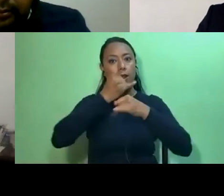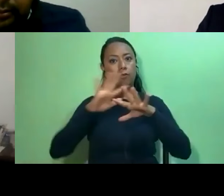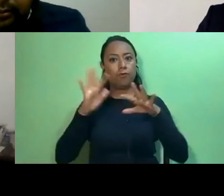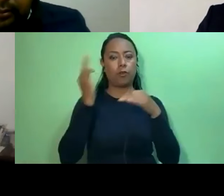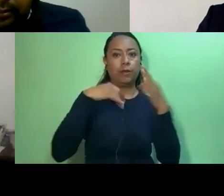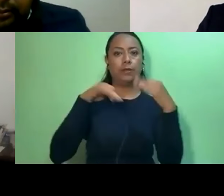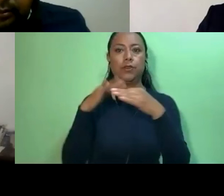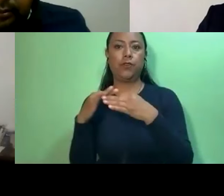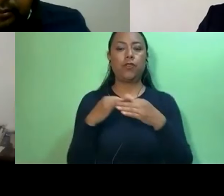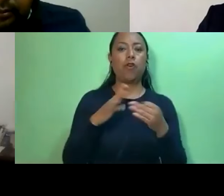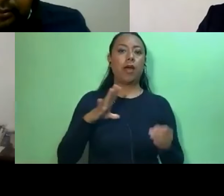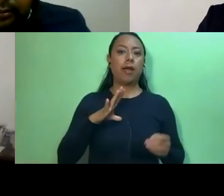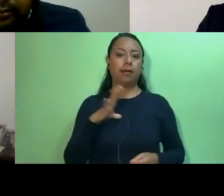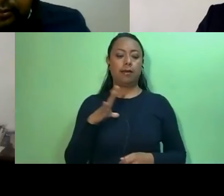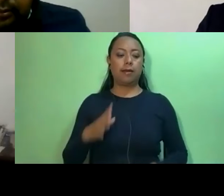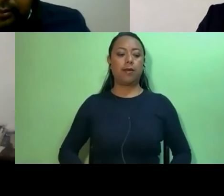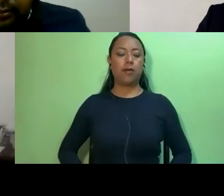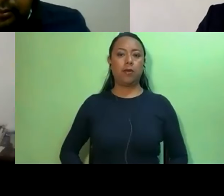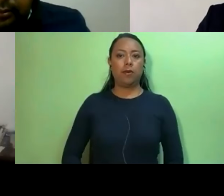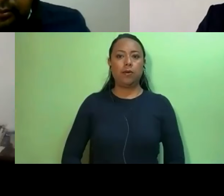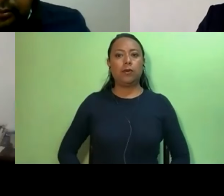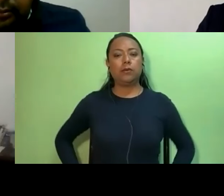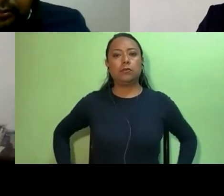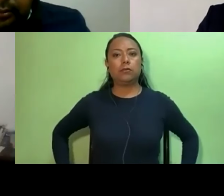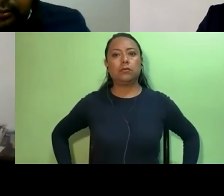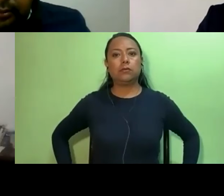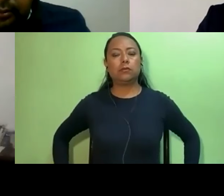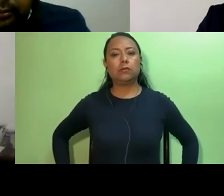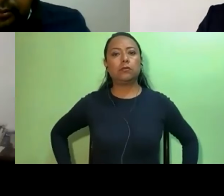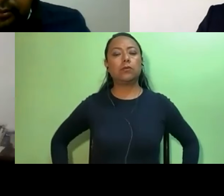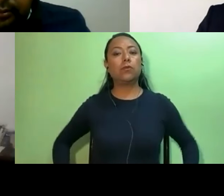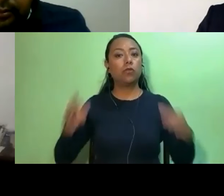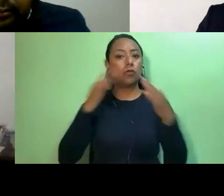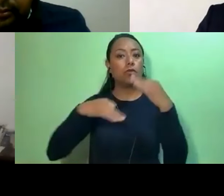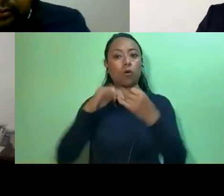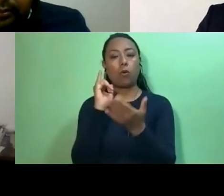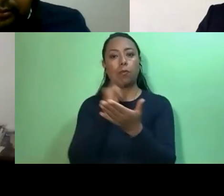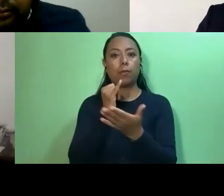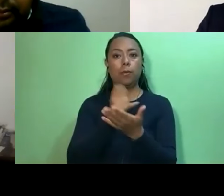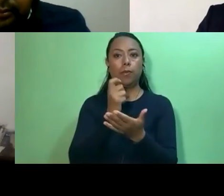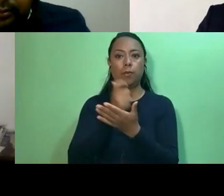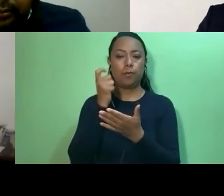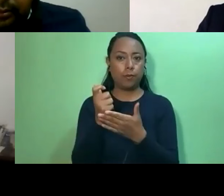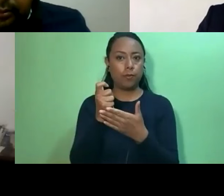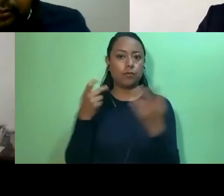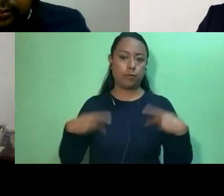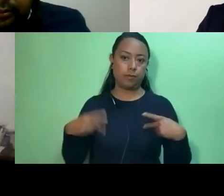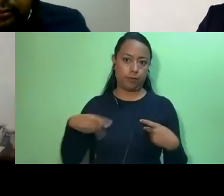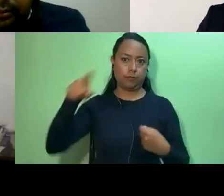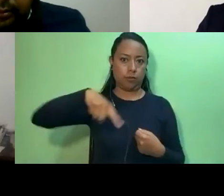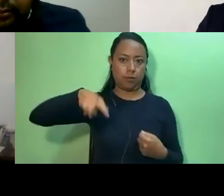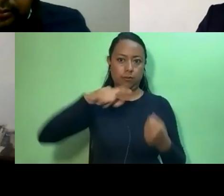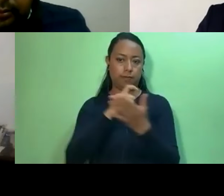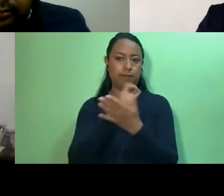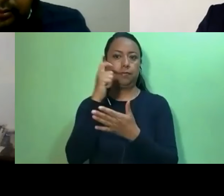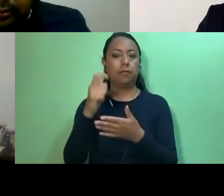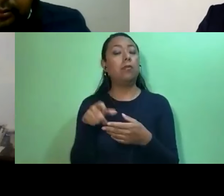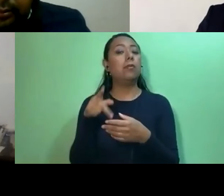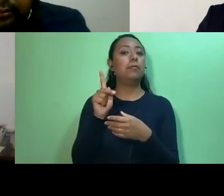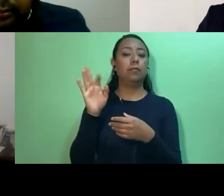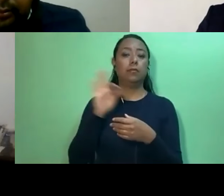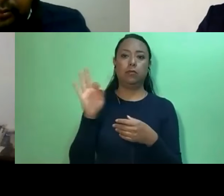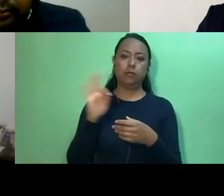disponible el importe de las contribuciones a cargo de los contribuyentes. No obstante, en caso de que exista algún